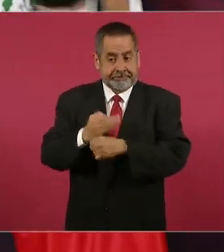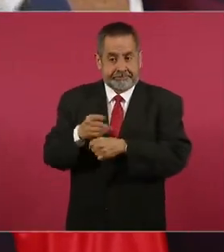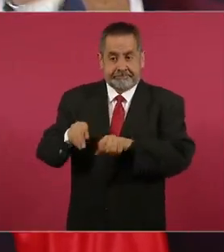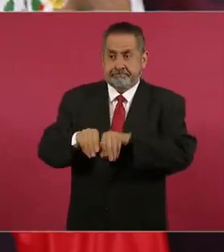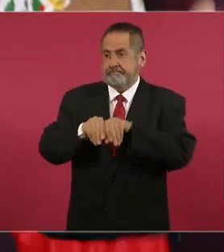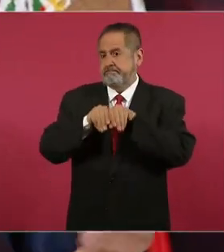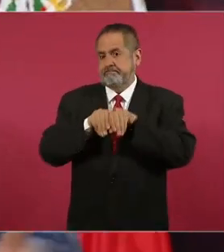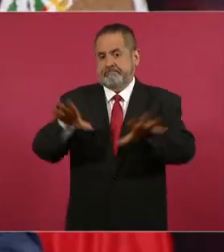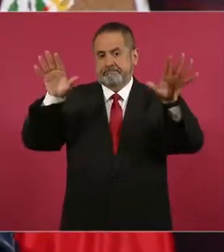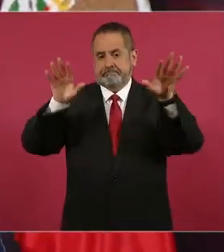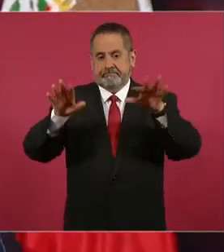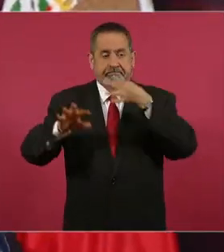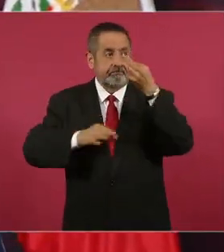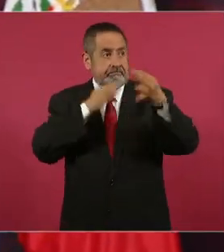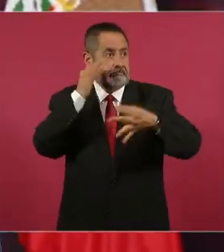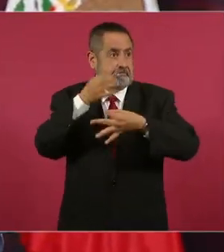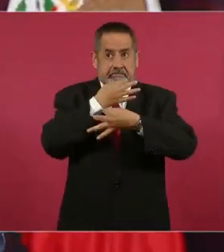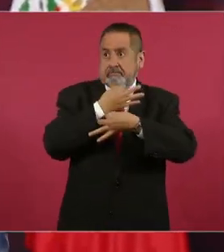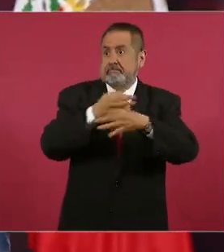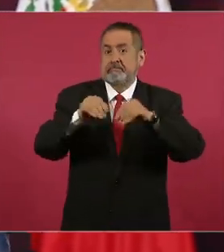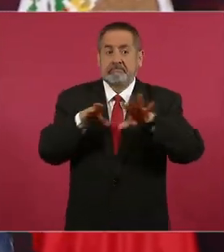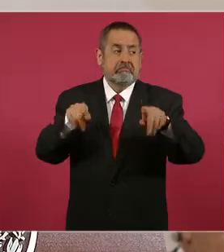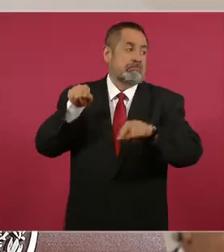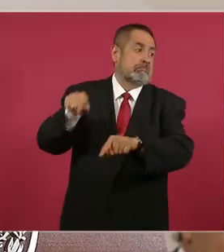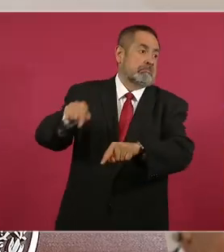fue noticia, además